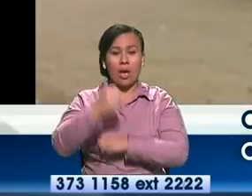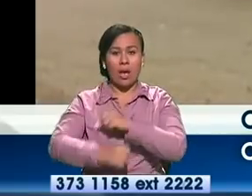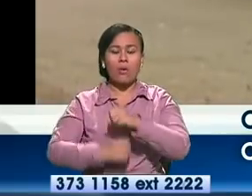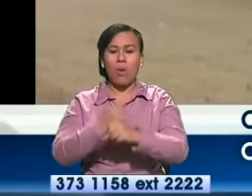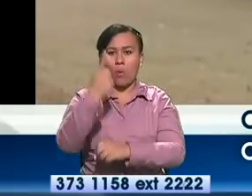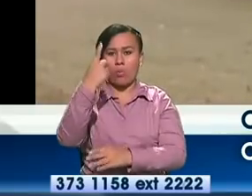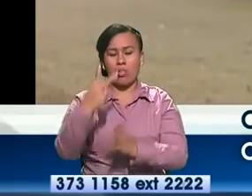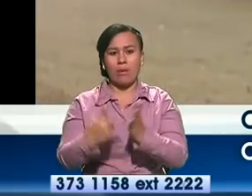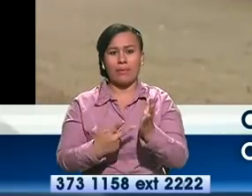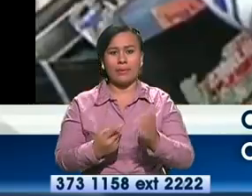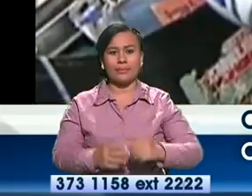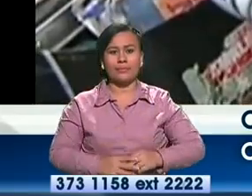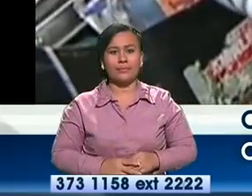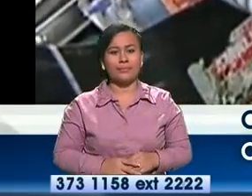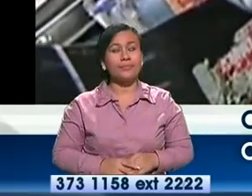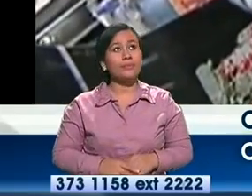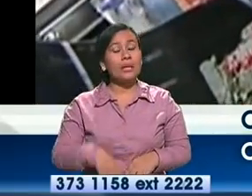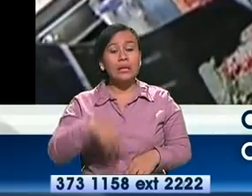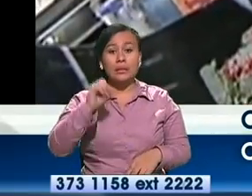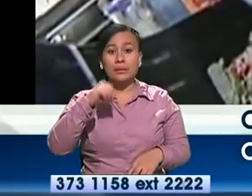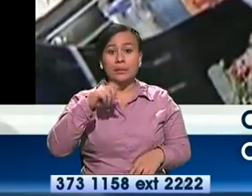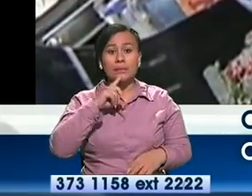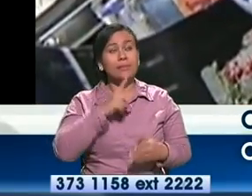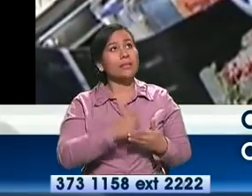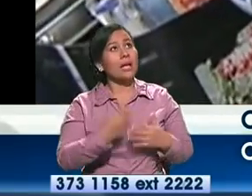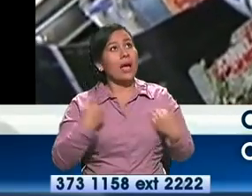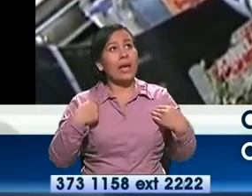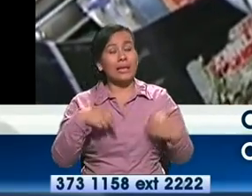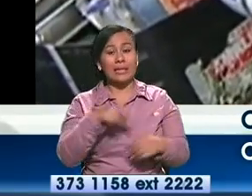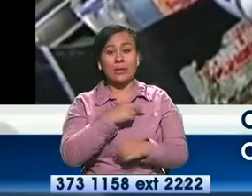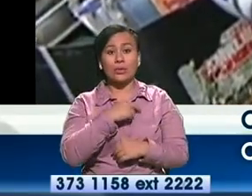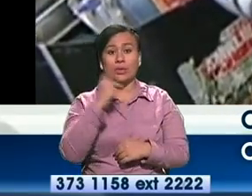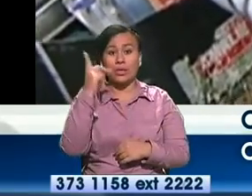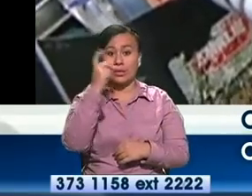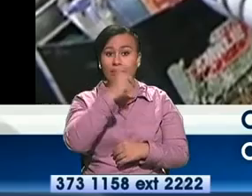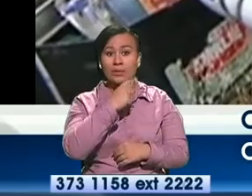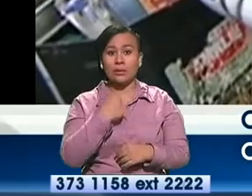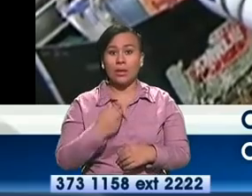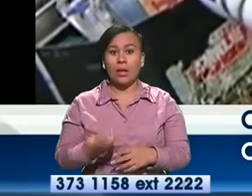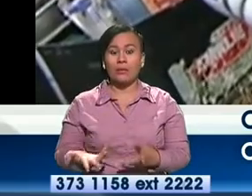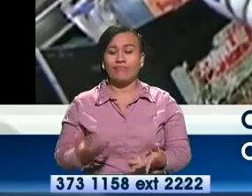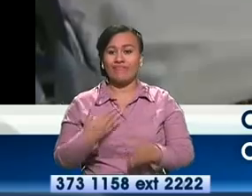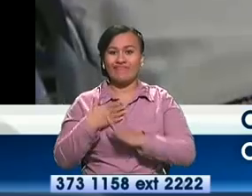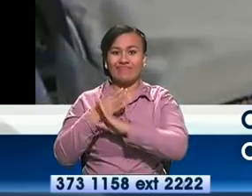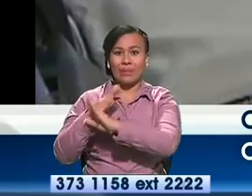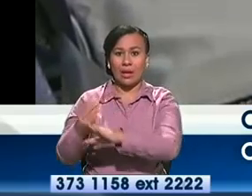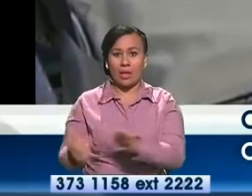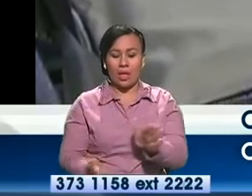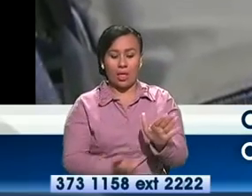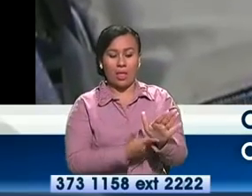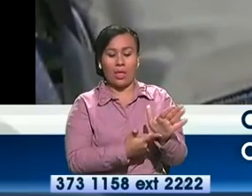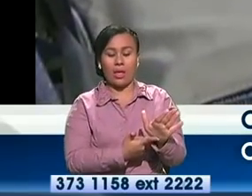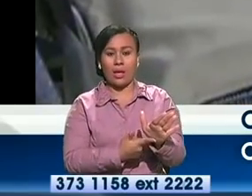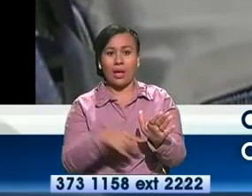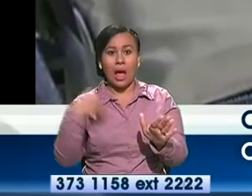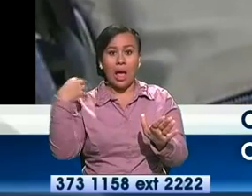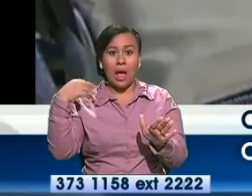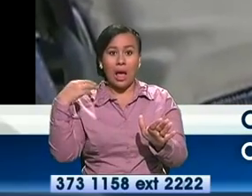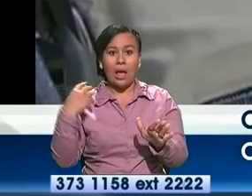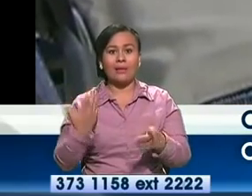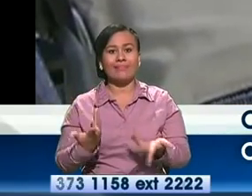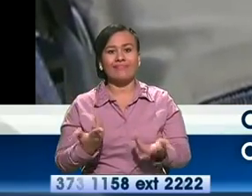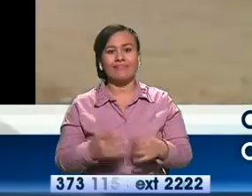botón de pánico aquí o no? Pero sí hay, pero ese rato uno no puede aplastar porque lo están apuntalando. Y ellos ya saben que hay el botón de pánico.